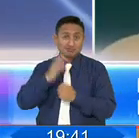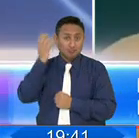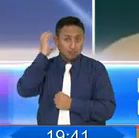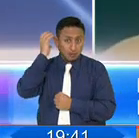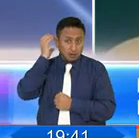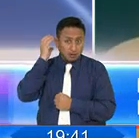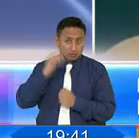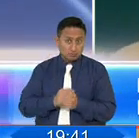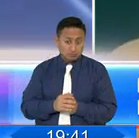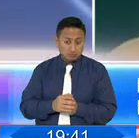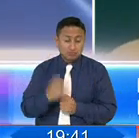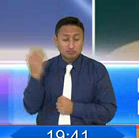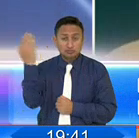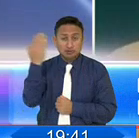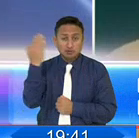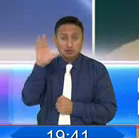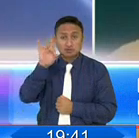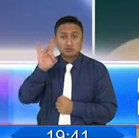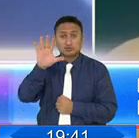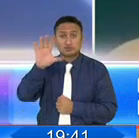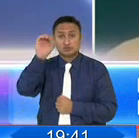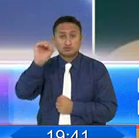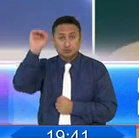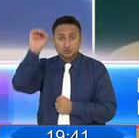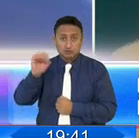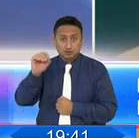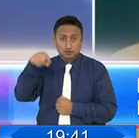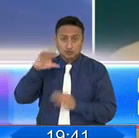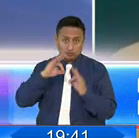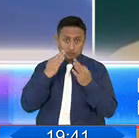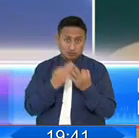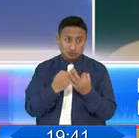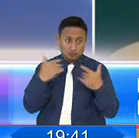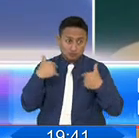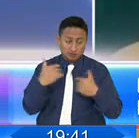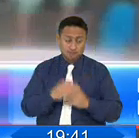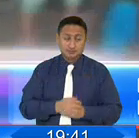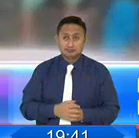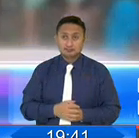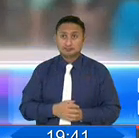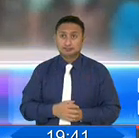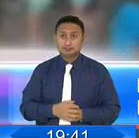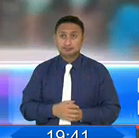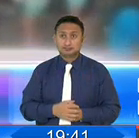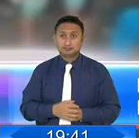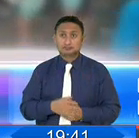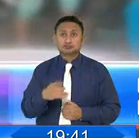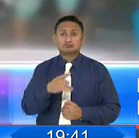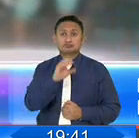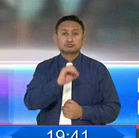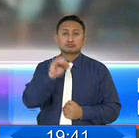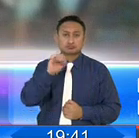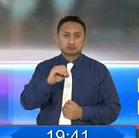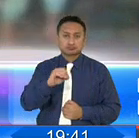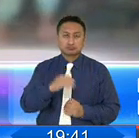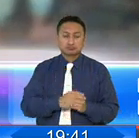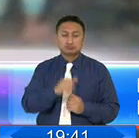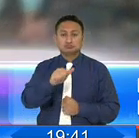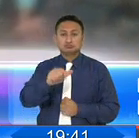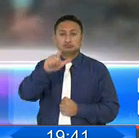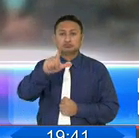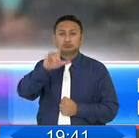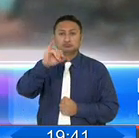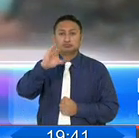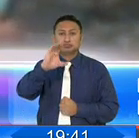y de televisión es el 85% de familias que tienen acceso a televisión. Pero en ese porcentaje no están Alicia ni sus